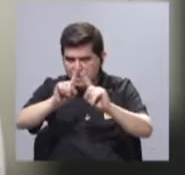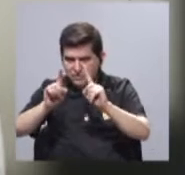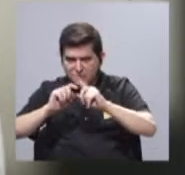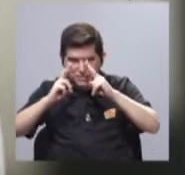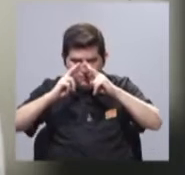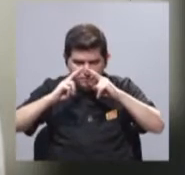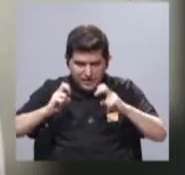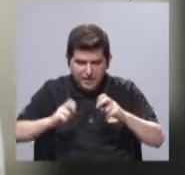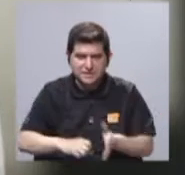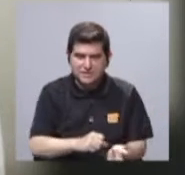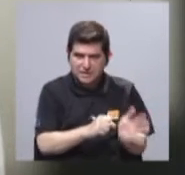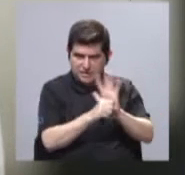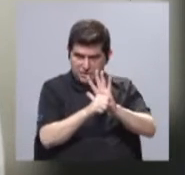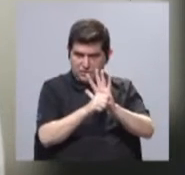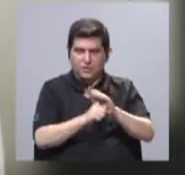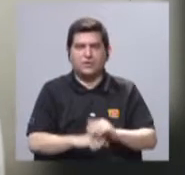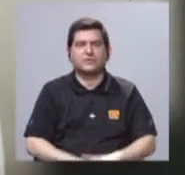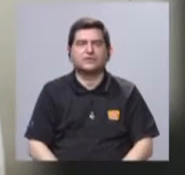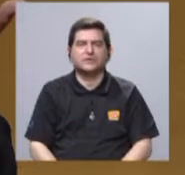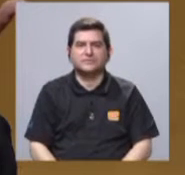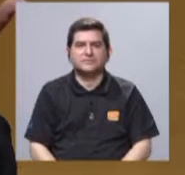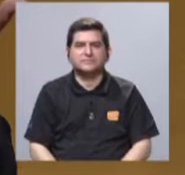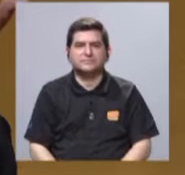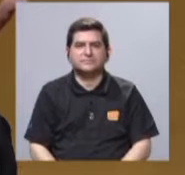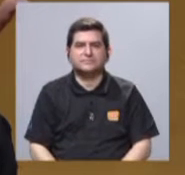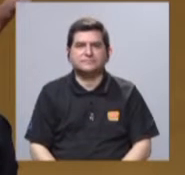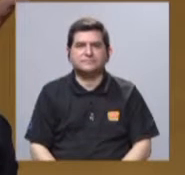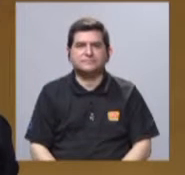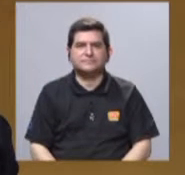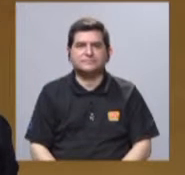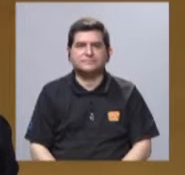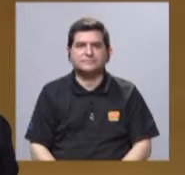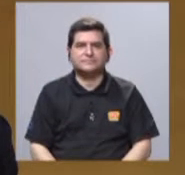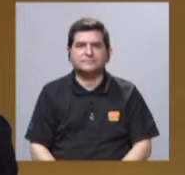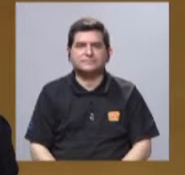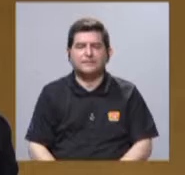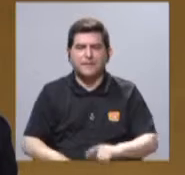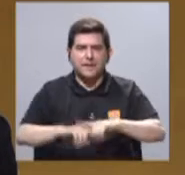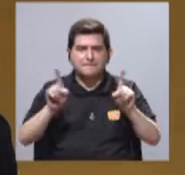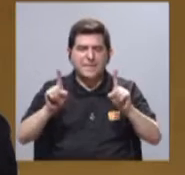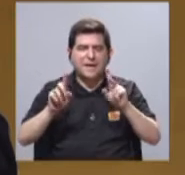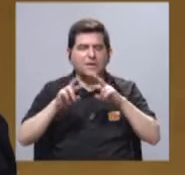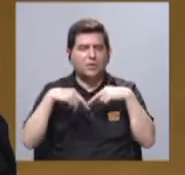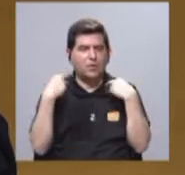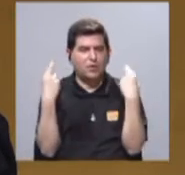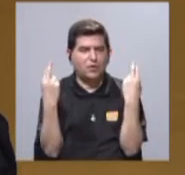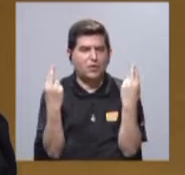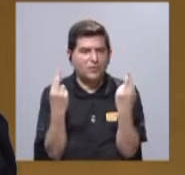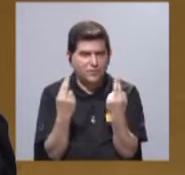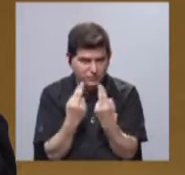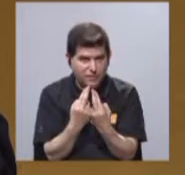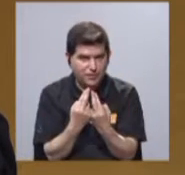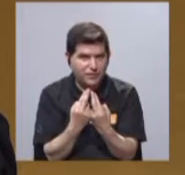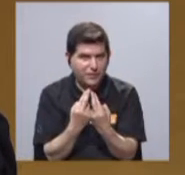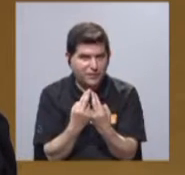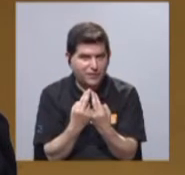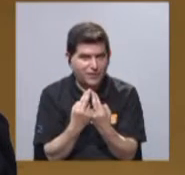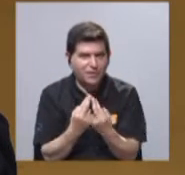distintos análisis de kobe pero lo que fue una reunión de